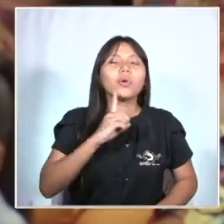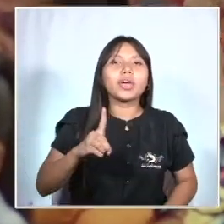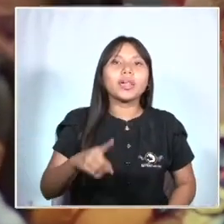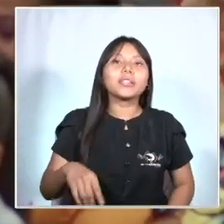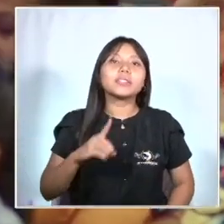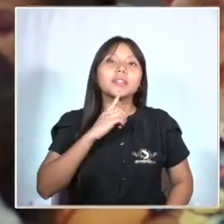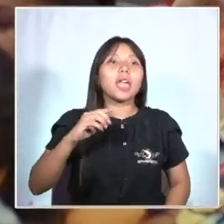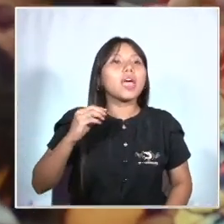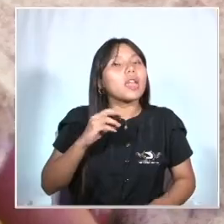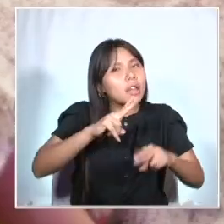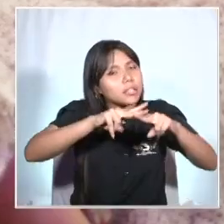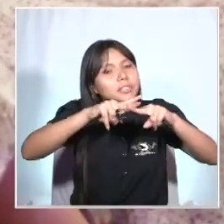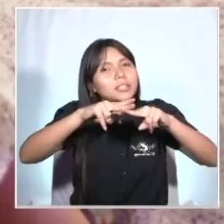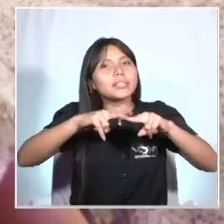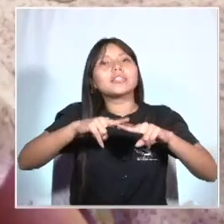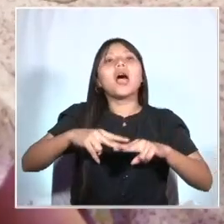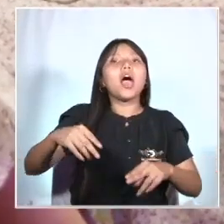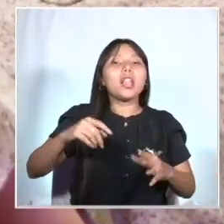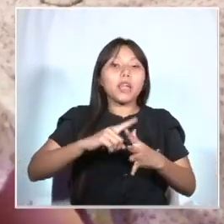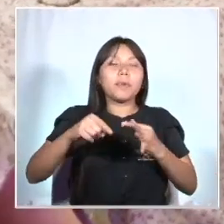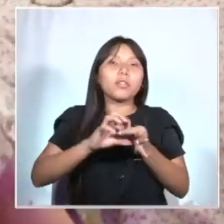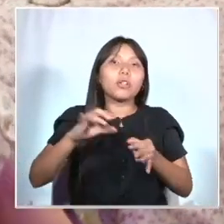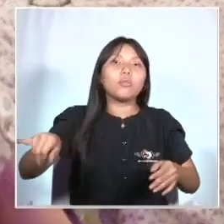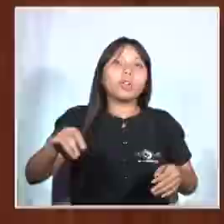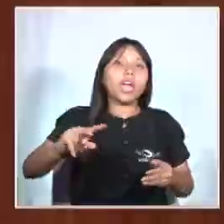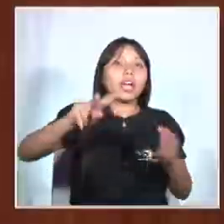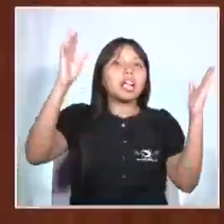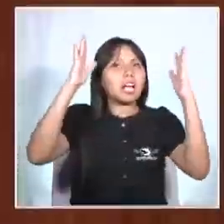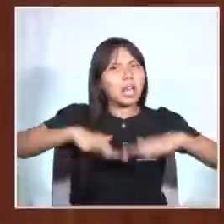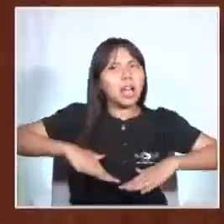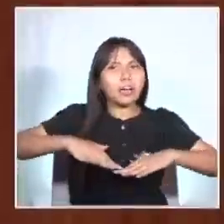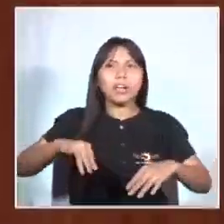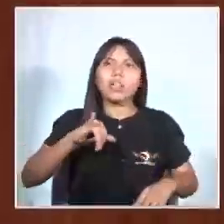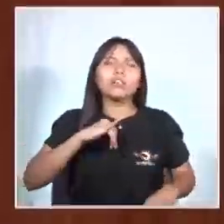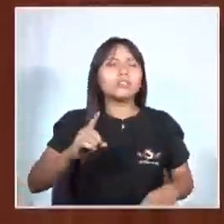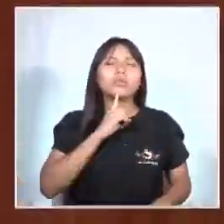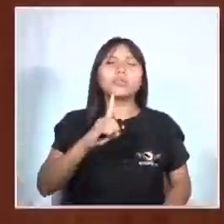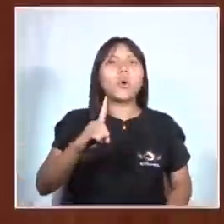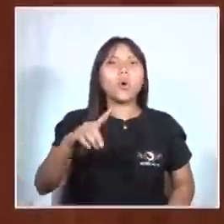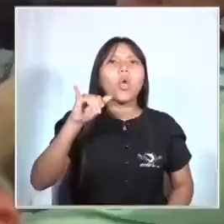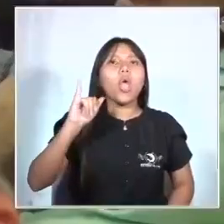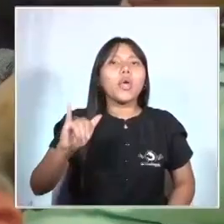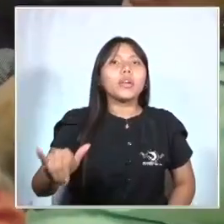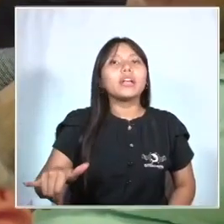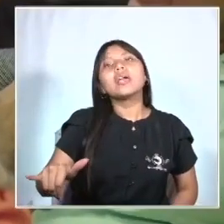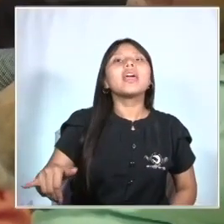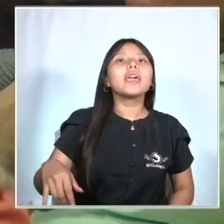sal en medio de lo que está decayendo. Yo soy la